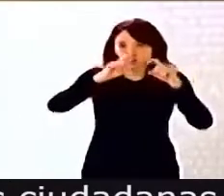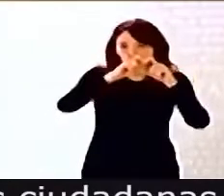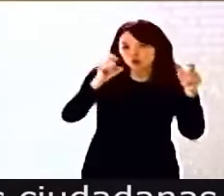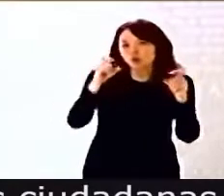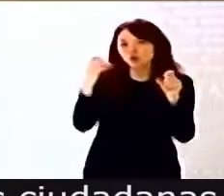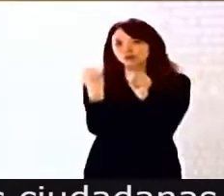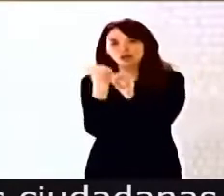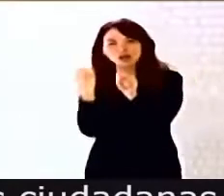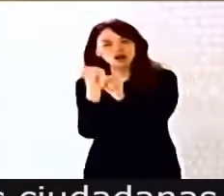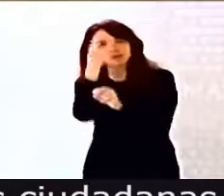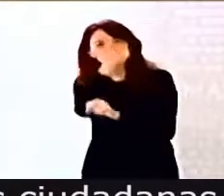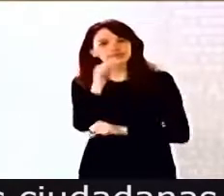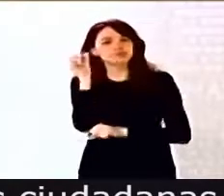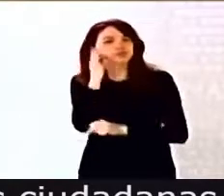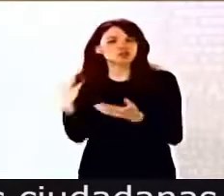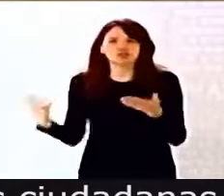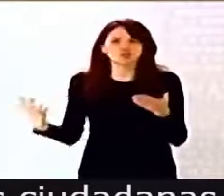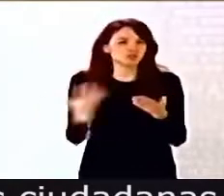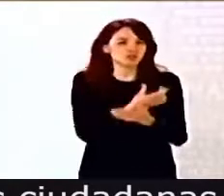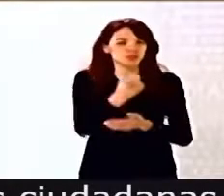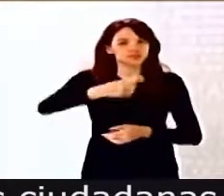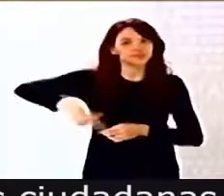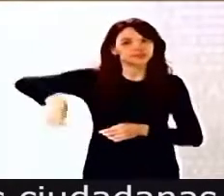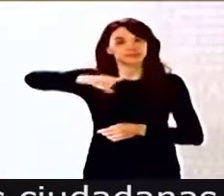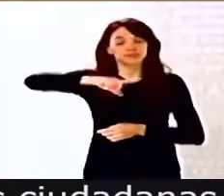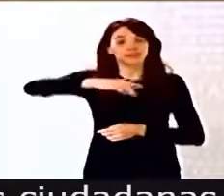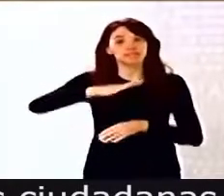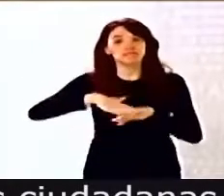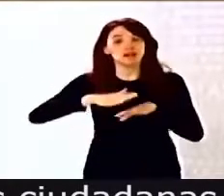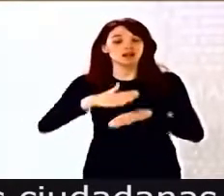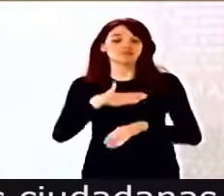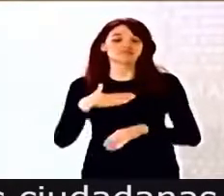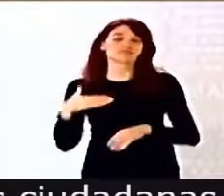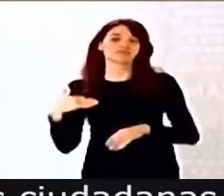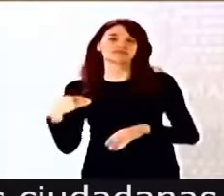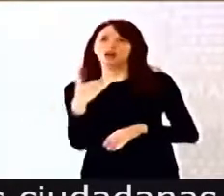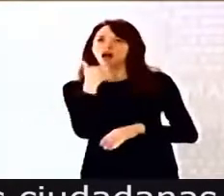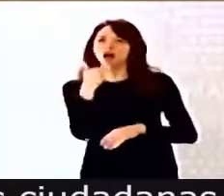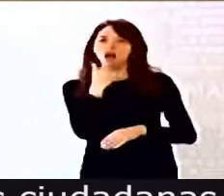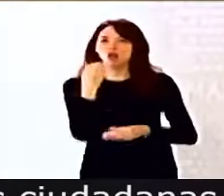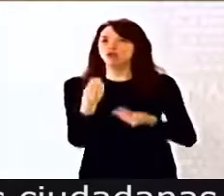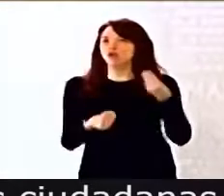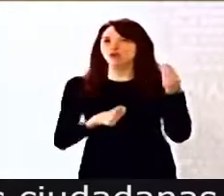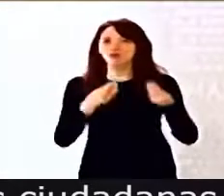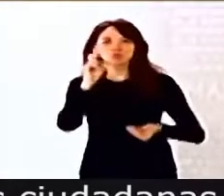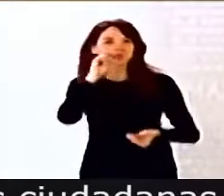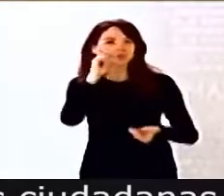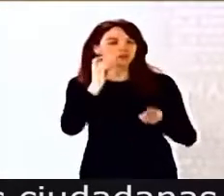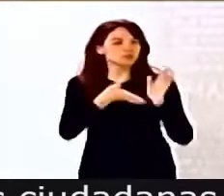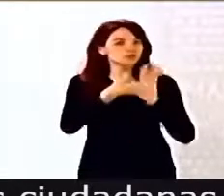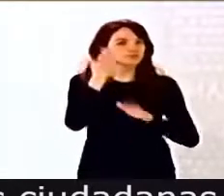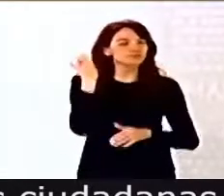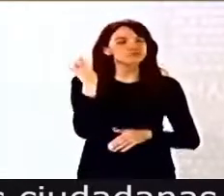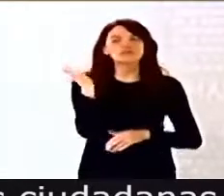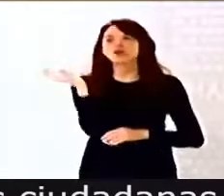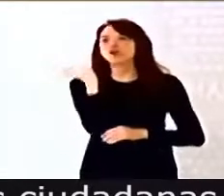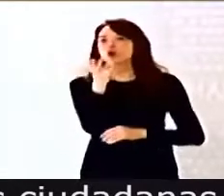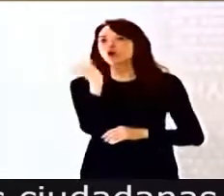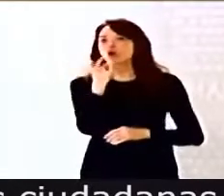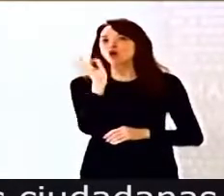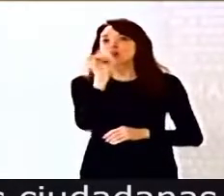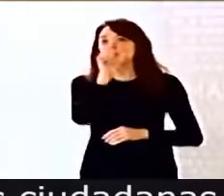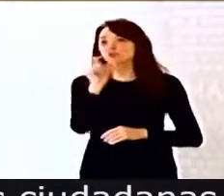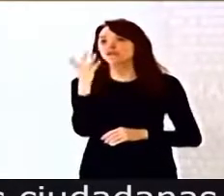los trabajadores y las trabajadoras, aquellas personas que deseen realizar turismo, aquellas personas que